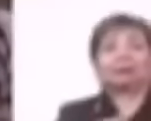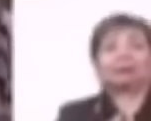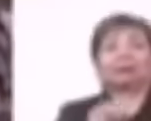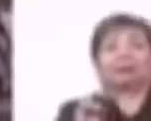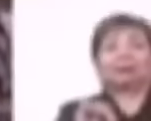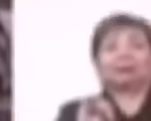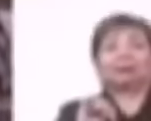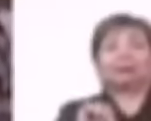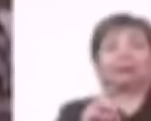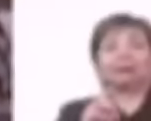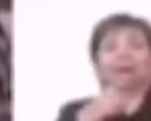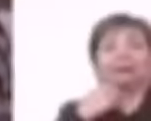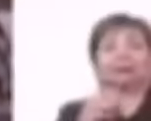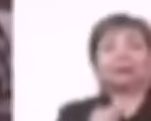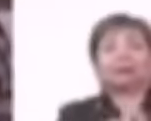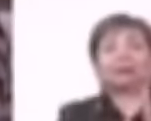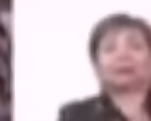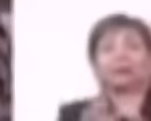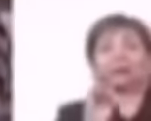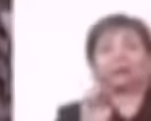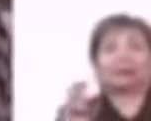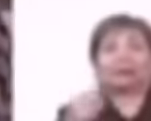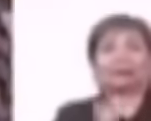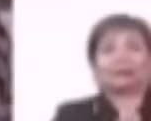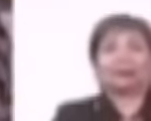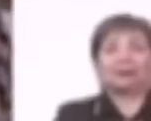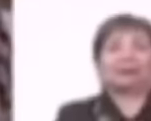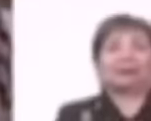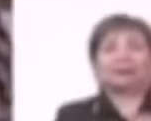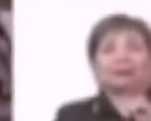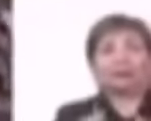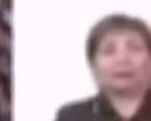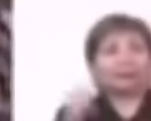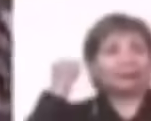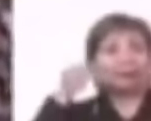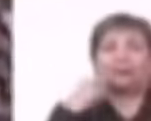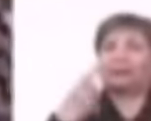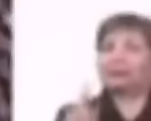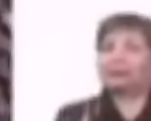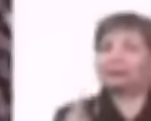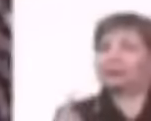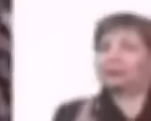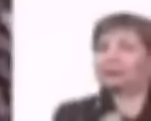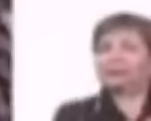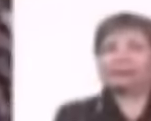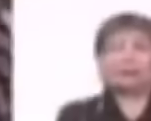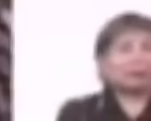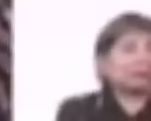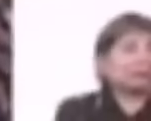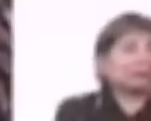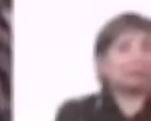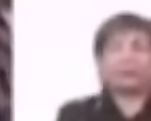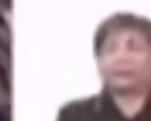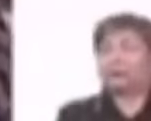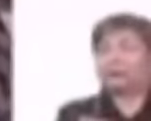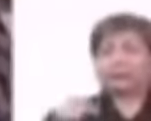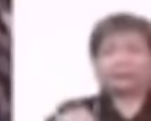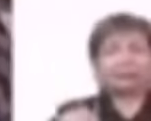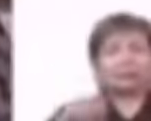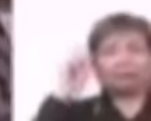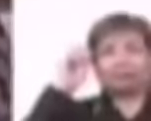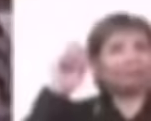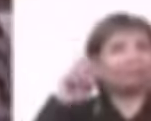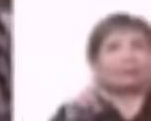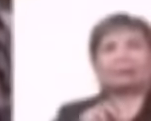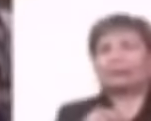enmienda, está establecido en el artículo 76 de la propia Corte Interamericana de Derechos Humanos. Y así cada uno de los instrumentos. Entonces, aquí no hay el propósito,